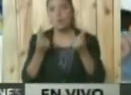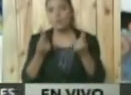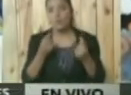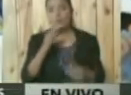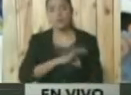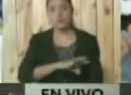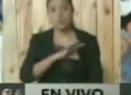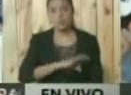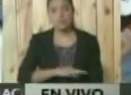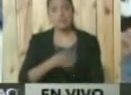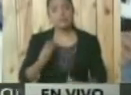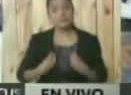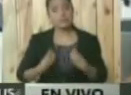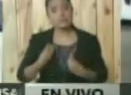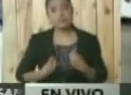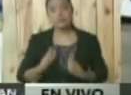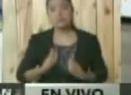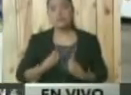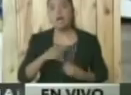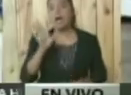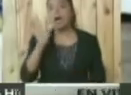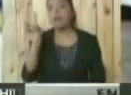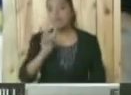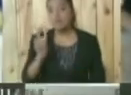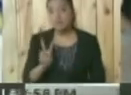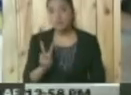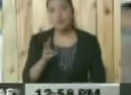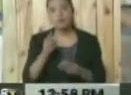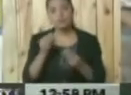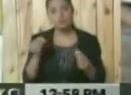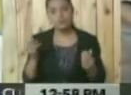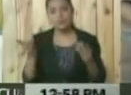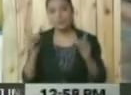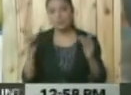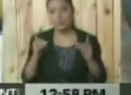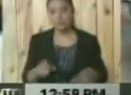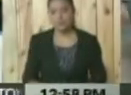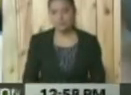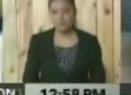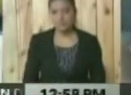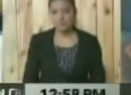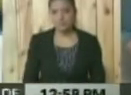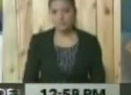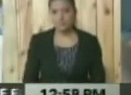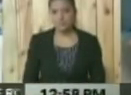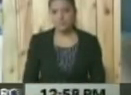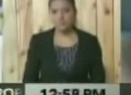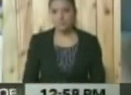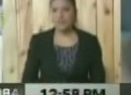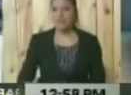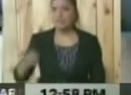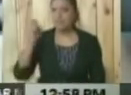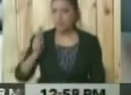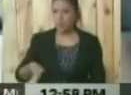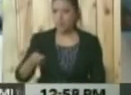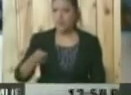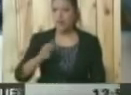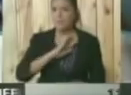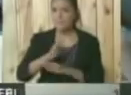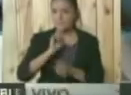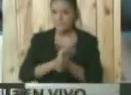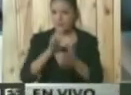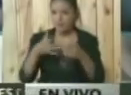que preocupan a la población venezolana sean dirimidos. Alcalde, los tribunales penales tienen competencia ahora, en materia electoral. ¿El tribunal penal está